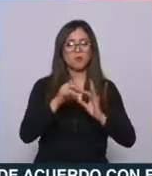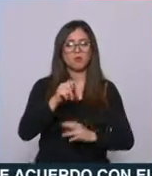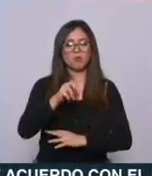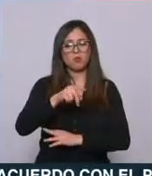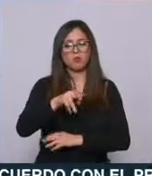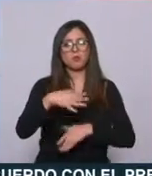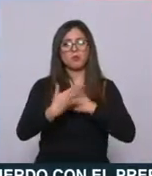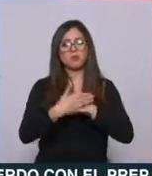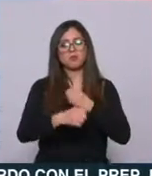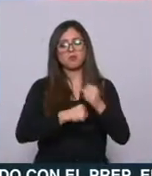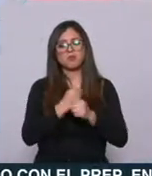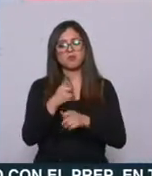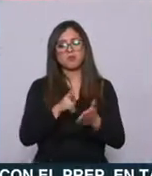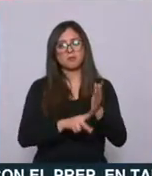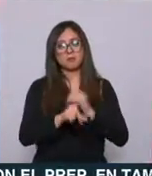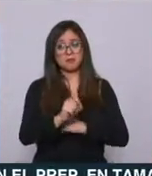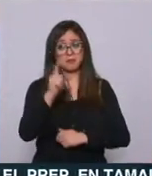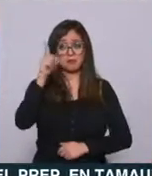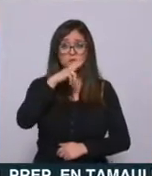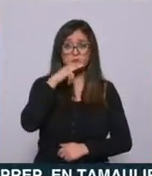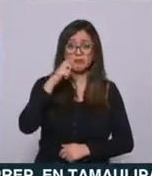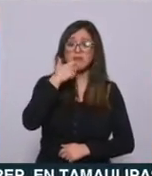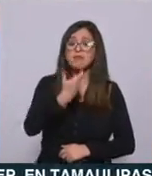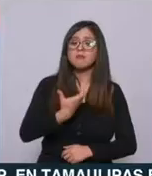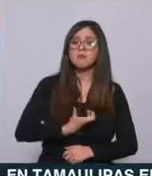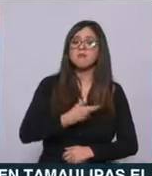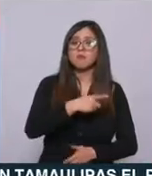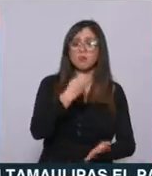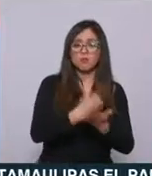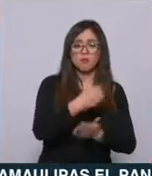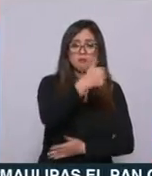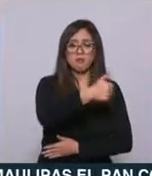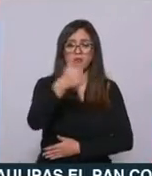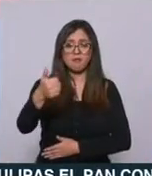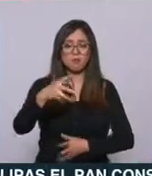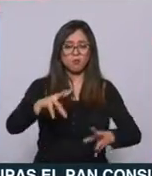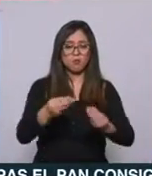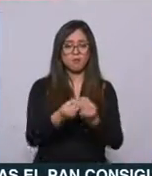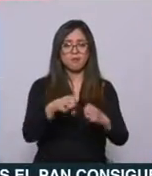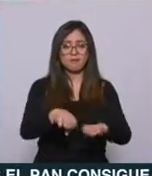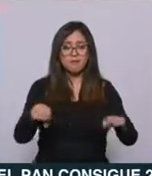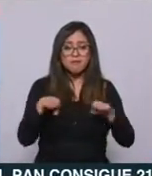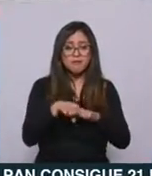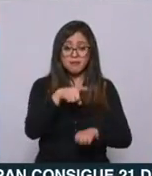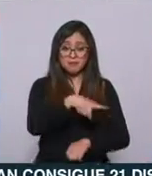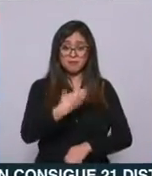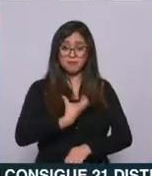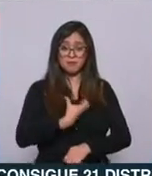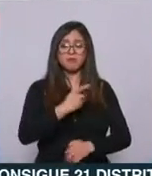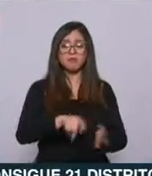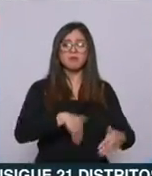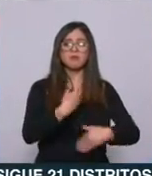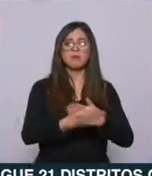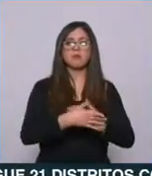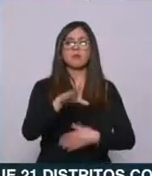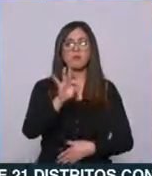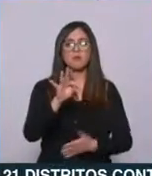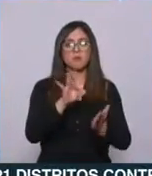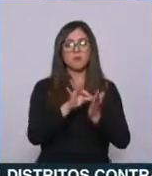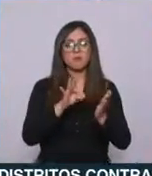2020, por lo que en Roma buscarán la medalla de oro de sus respectivas divisiones, ya que estas otorgarán 40 puntos para la lista